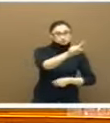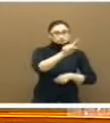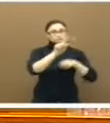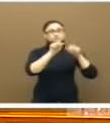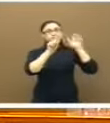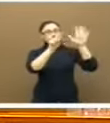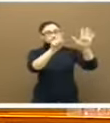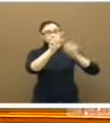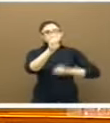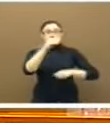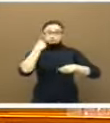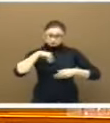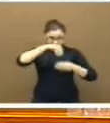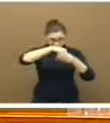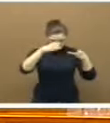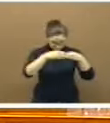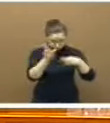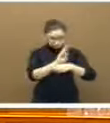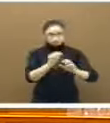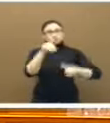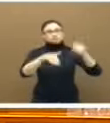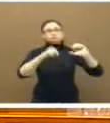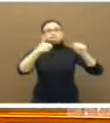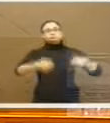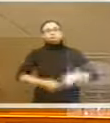del mismo grupo parlamentario. Entramos en votación.